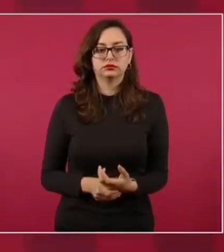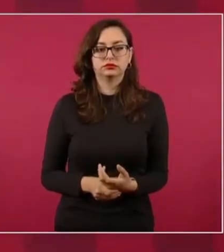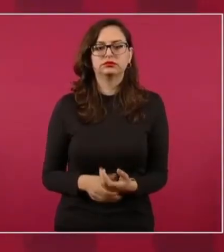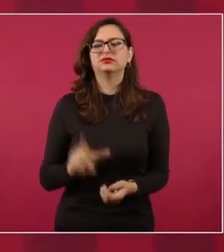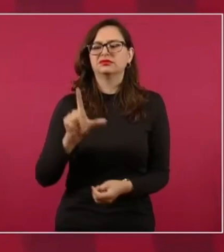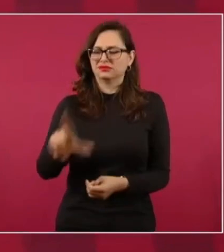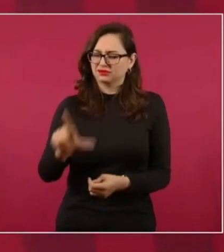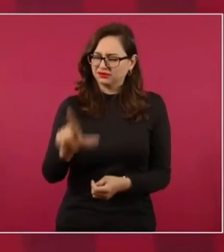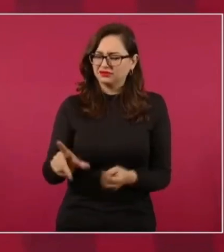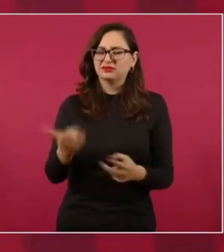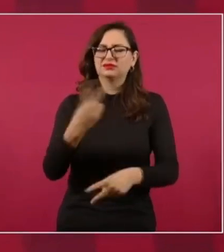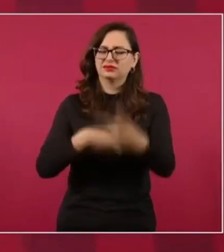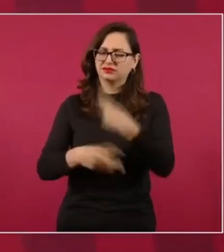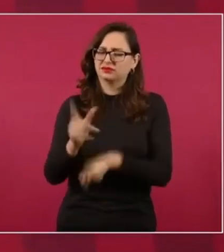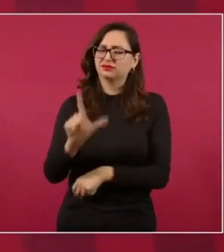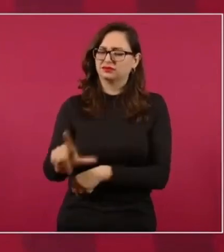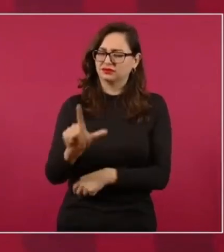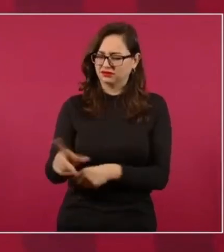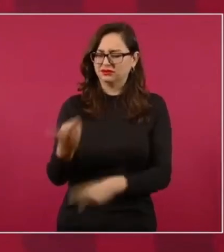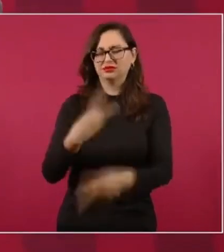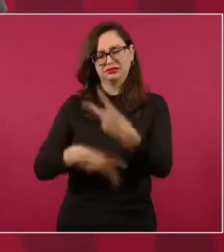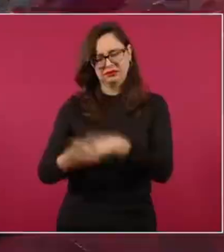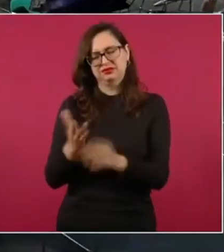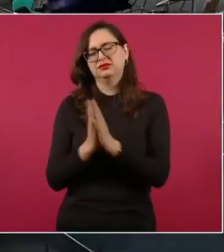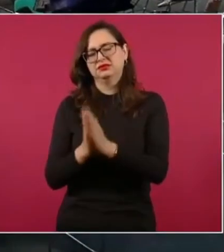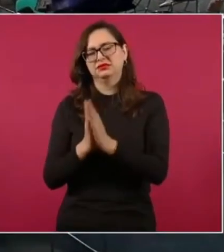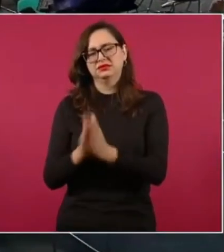Vengan el lunes, vengan